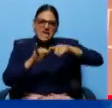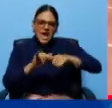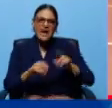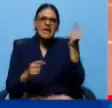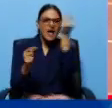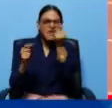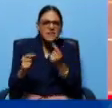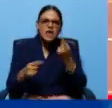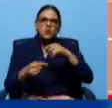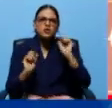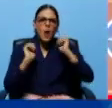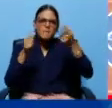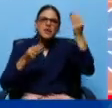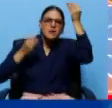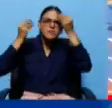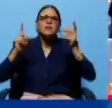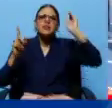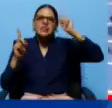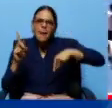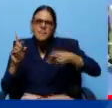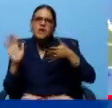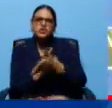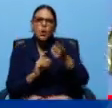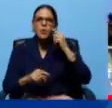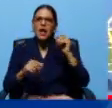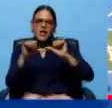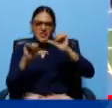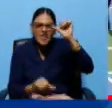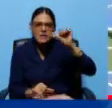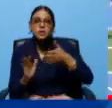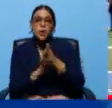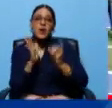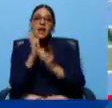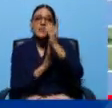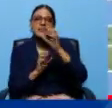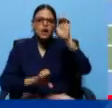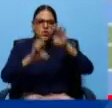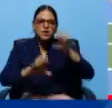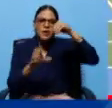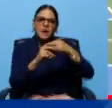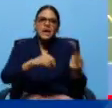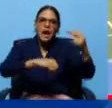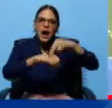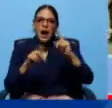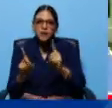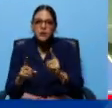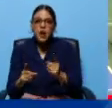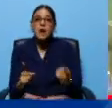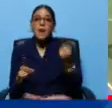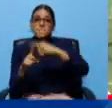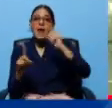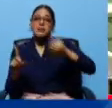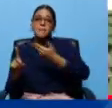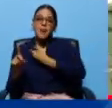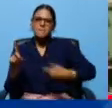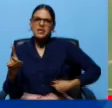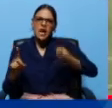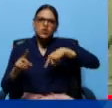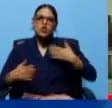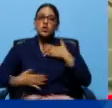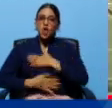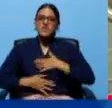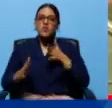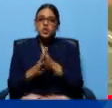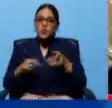por la electrónica, pensando también en el nuevo desarrollo científico nacional. Además, presidente, estamos disfrutando de